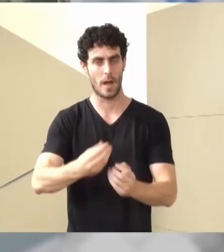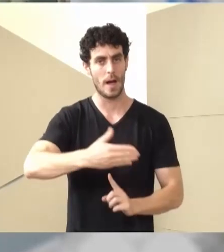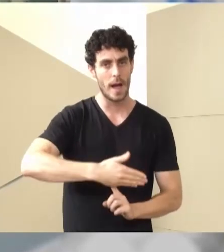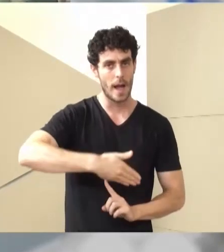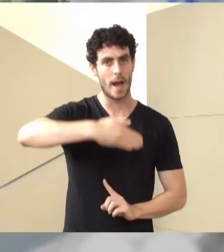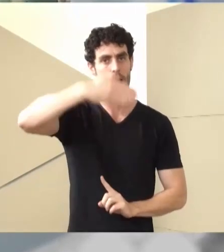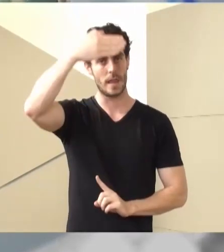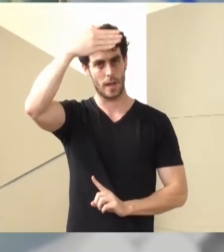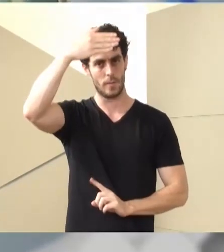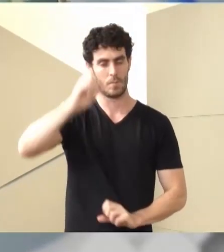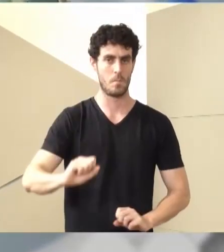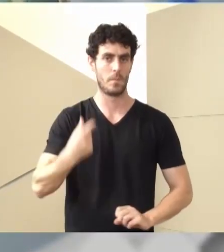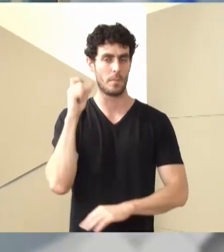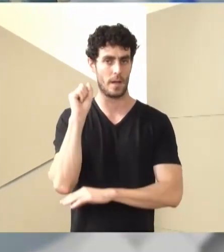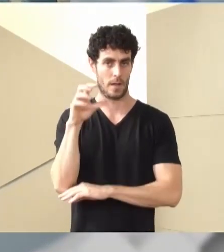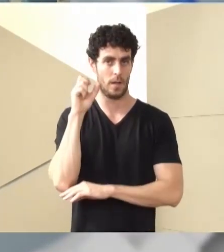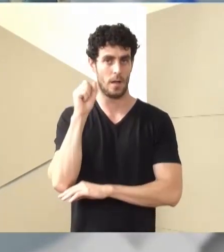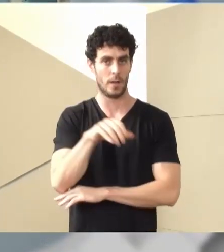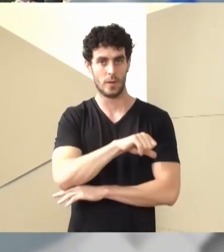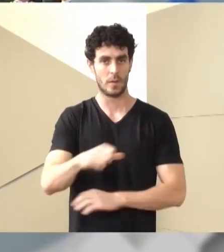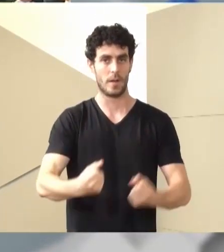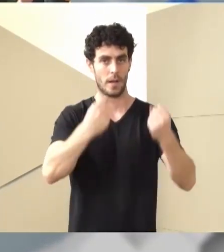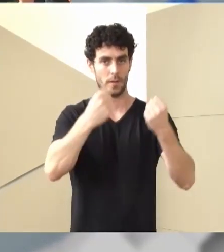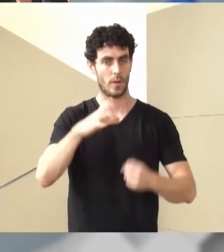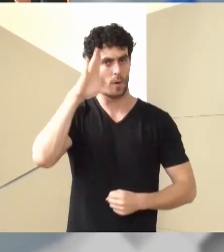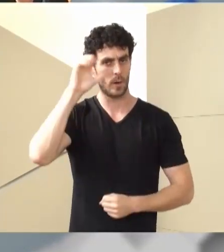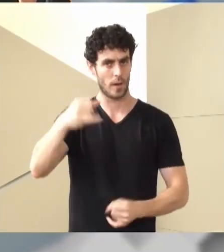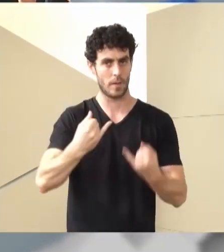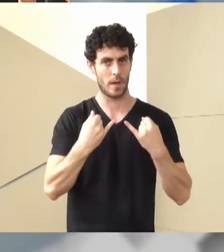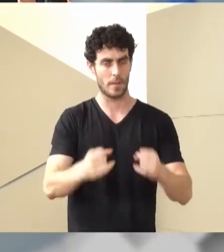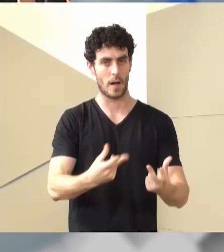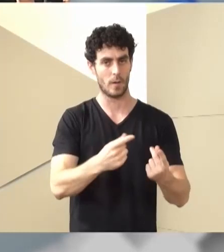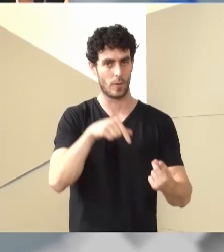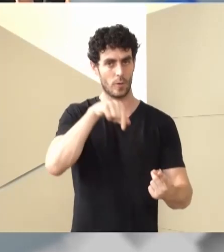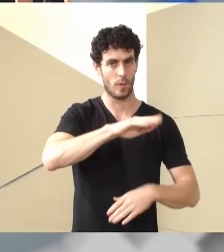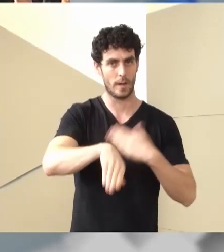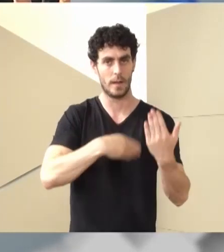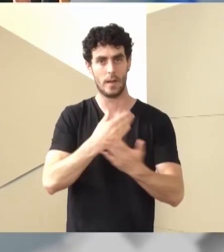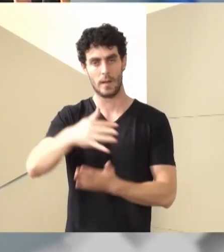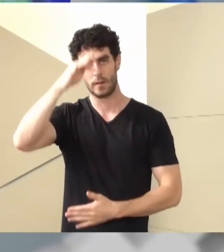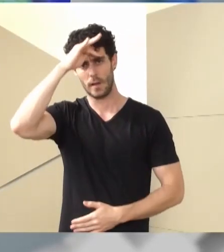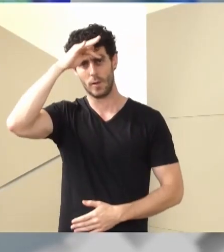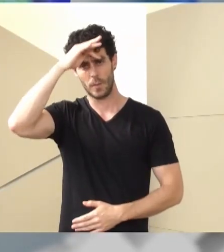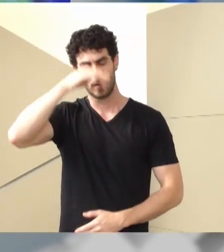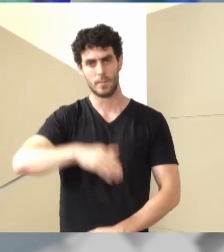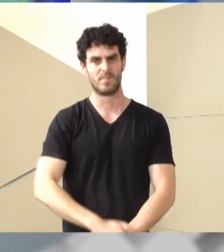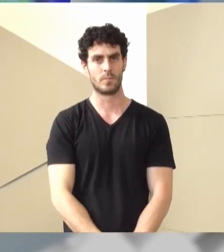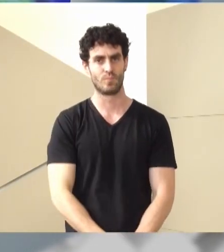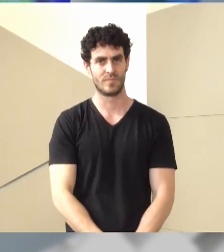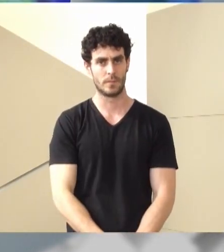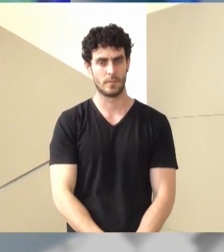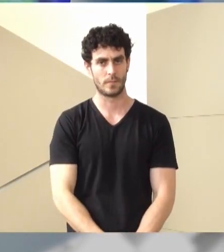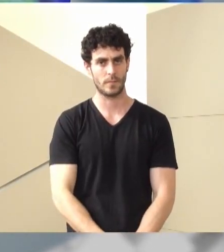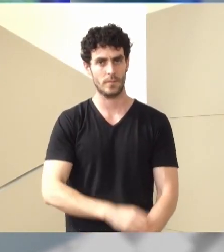ha sido el primer acto de la semana institucional que el Instituto Armado va a celebrar en Logroño desde hoy y hasta el domingo. Es